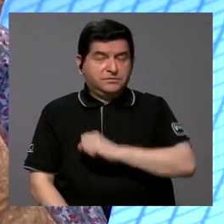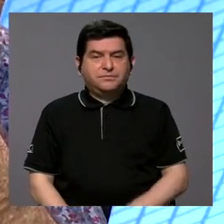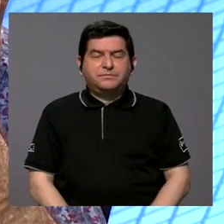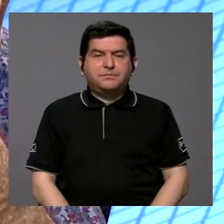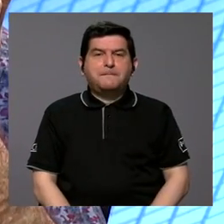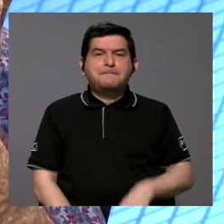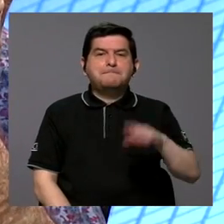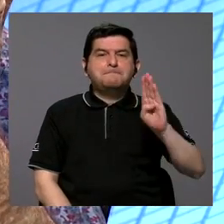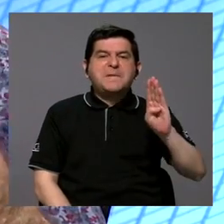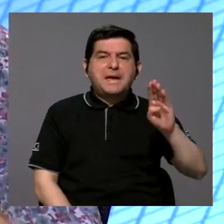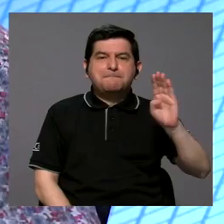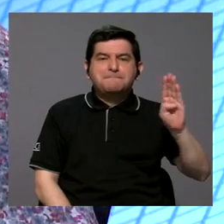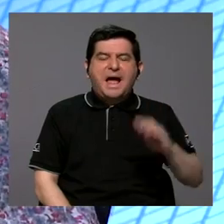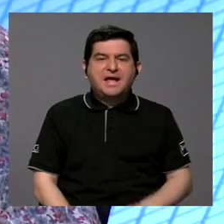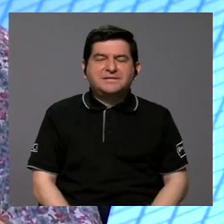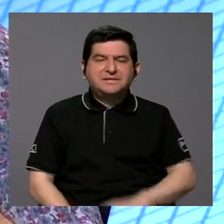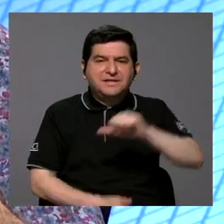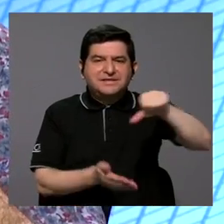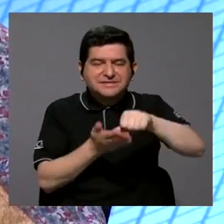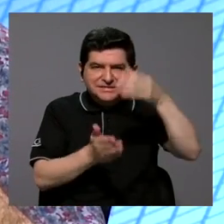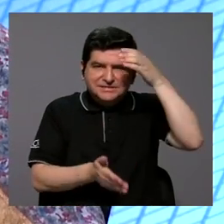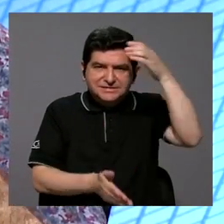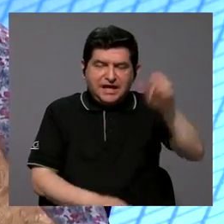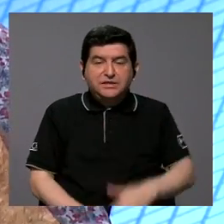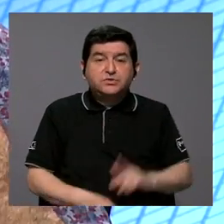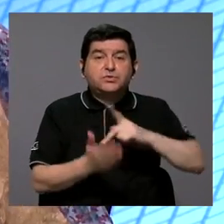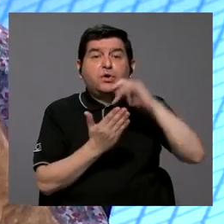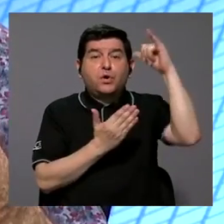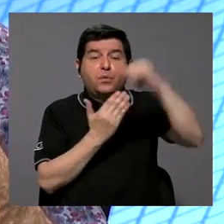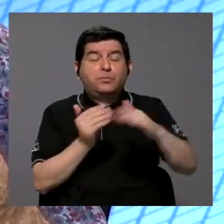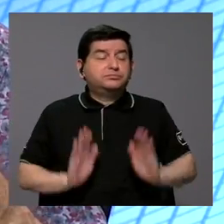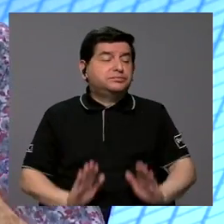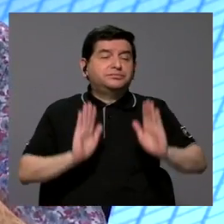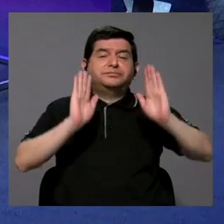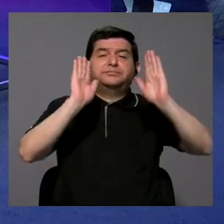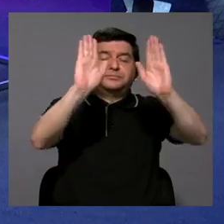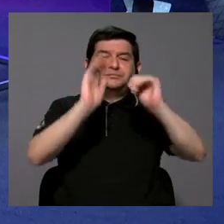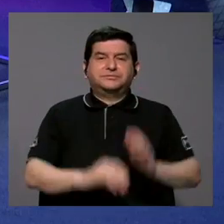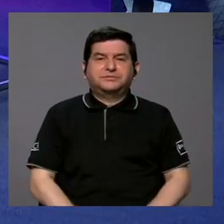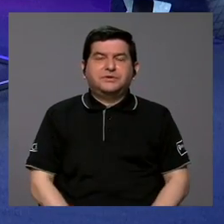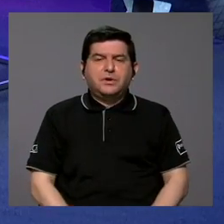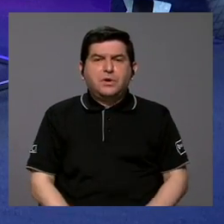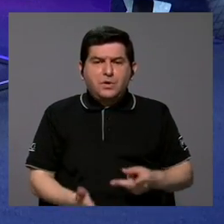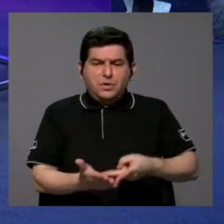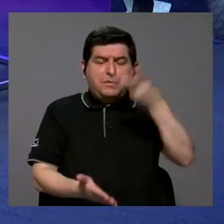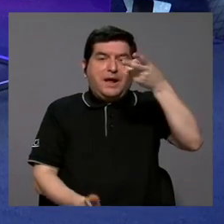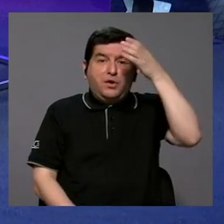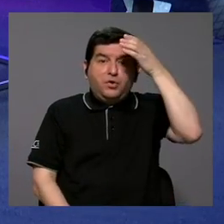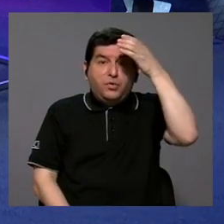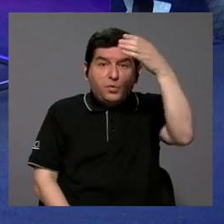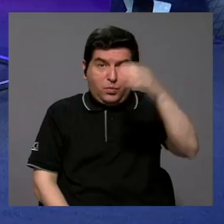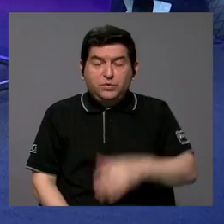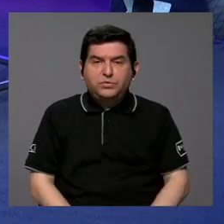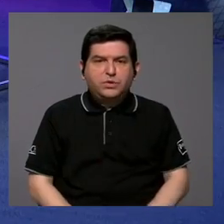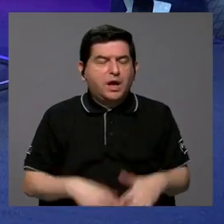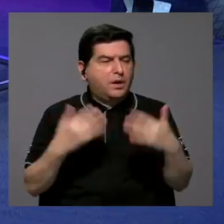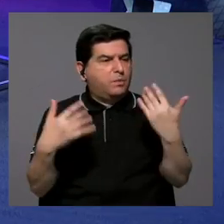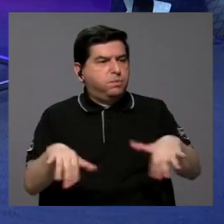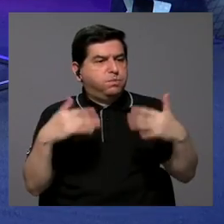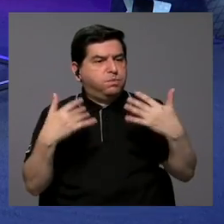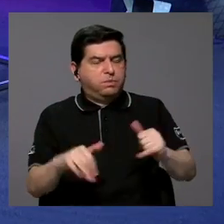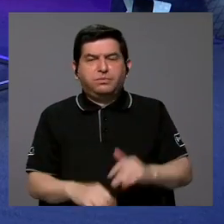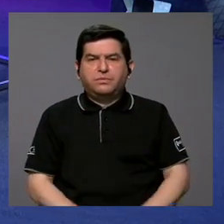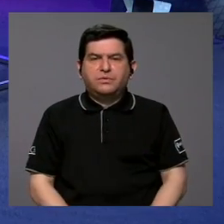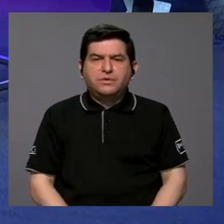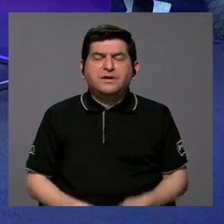Band del Centro Cultural es un proyecto maravilloso, con un valor cultural enorme, y